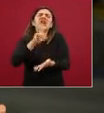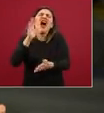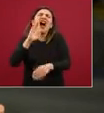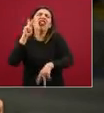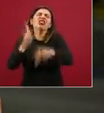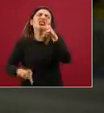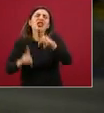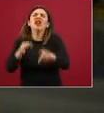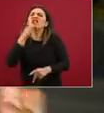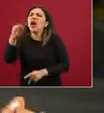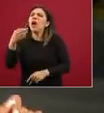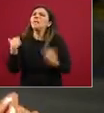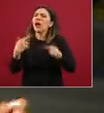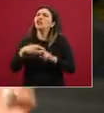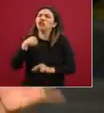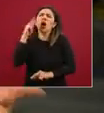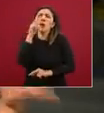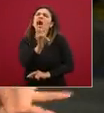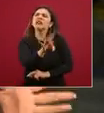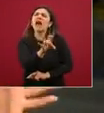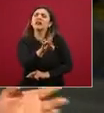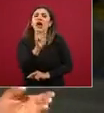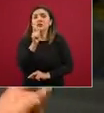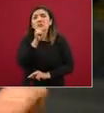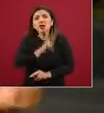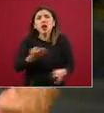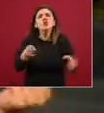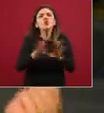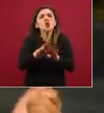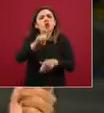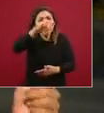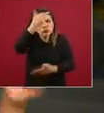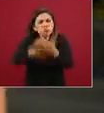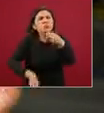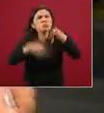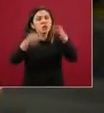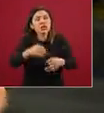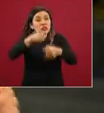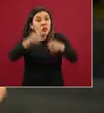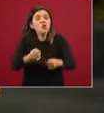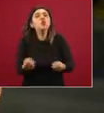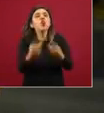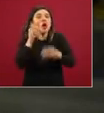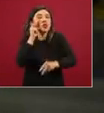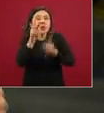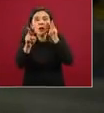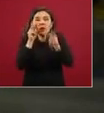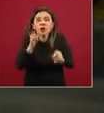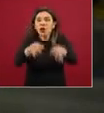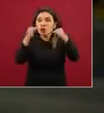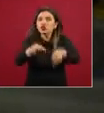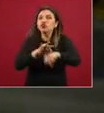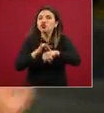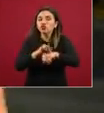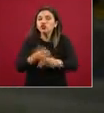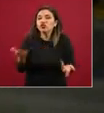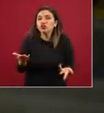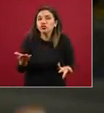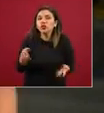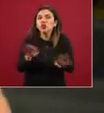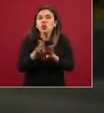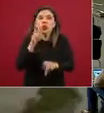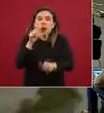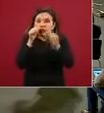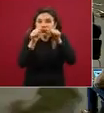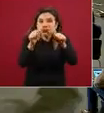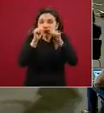con decirle a los maestros, sí lo vi. ¿Cómo fue esto para que ustedes supieran cuántos alumnos efectivamente vieron y siguieron